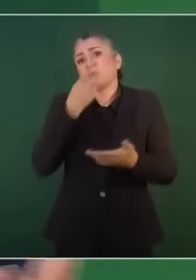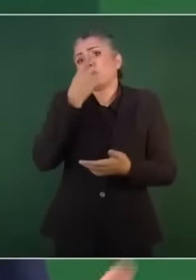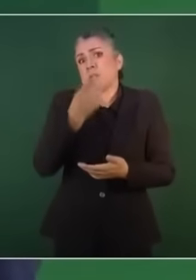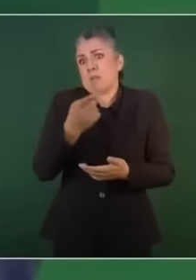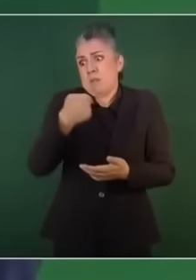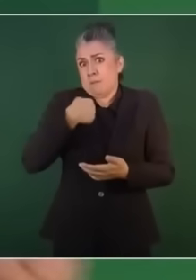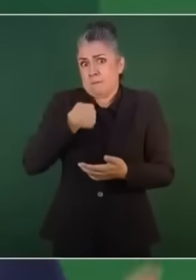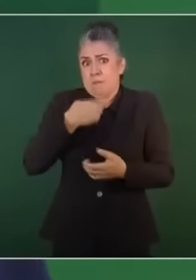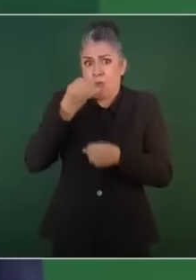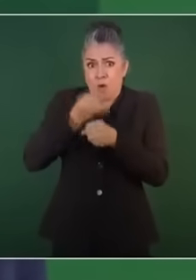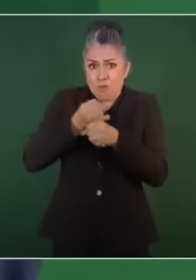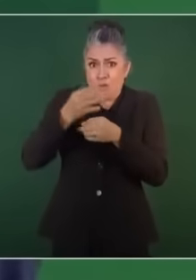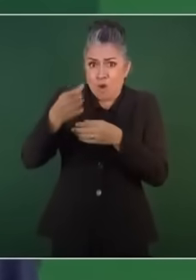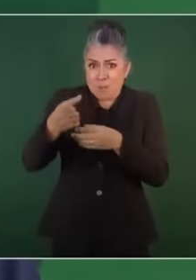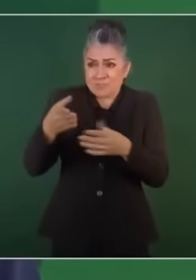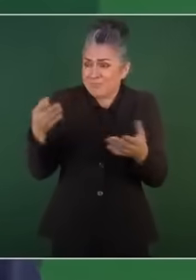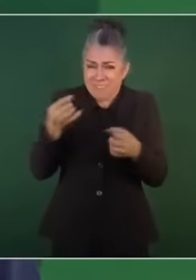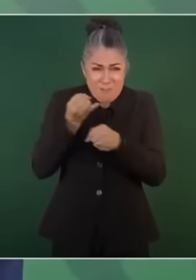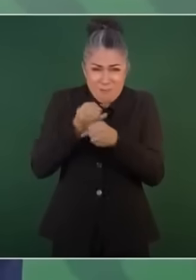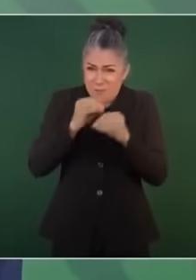de todos.